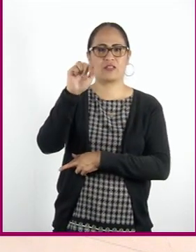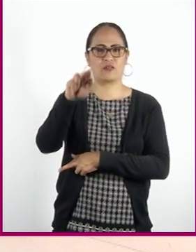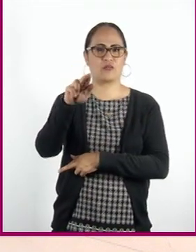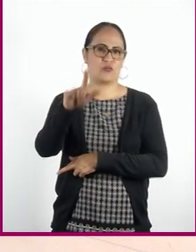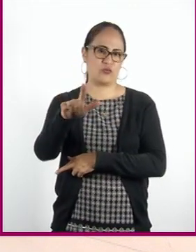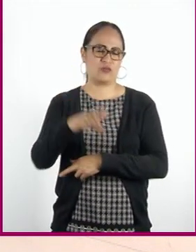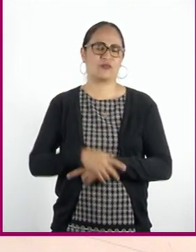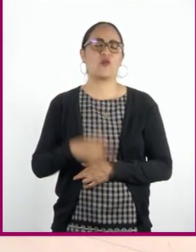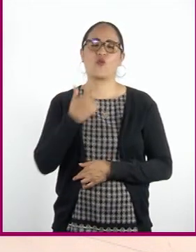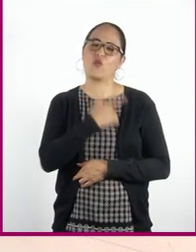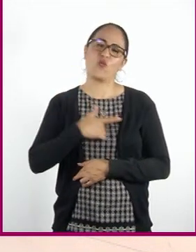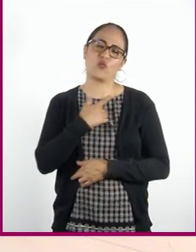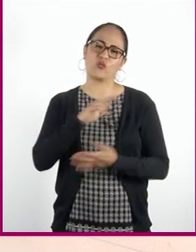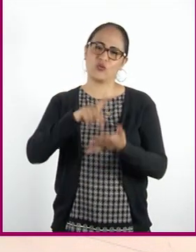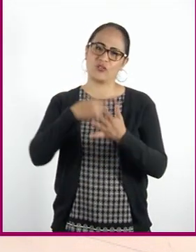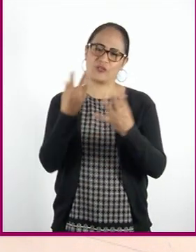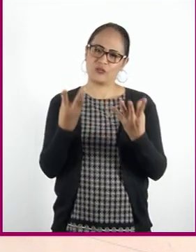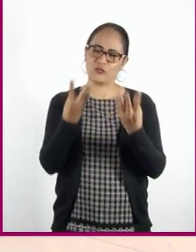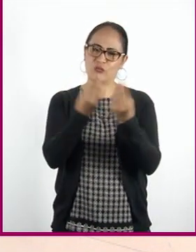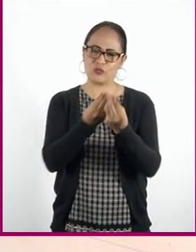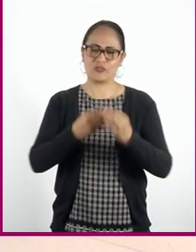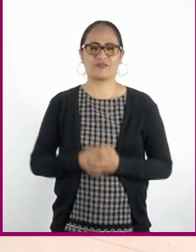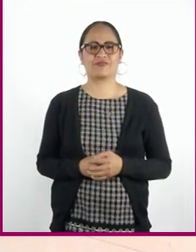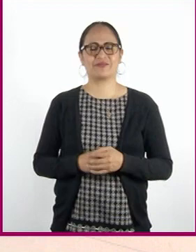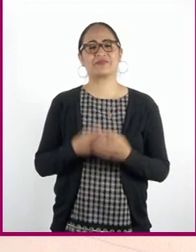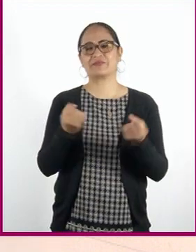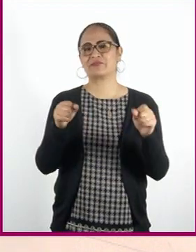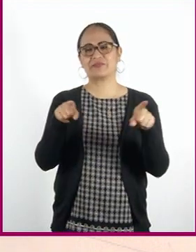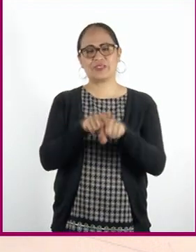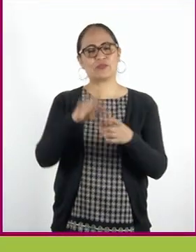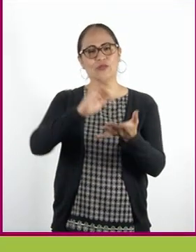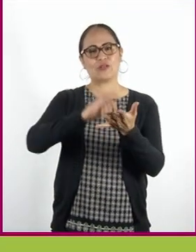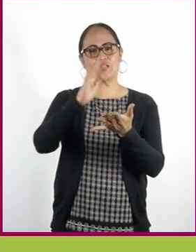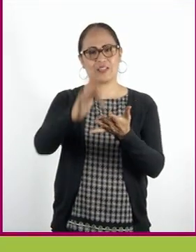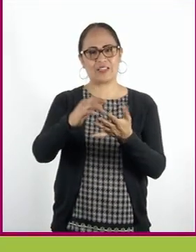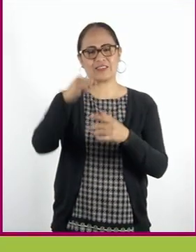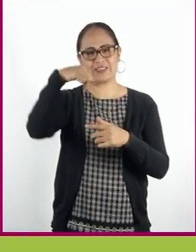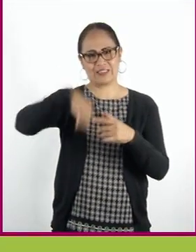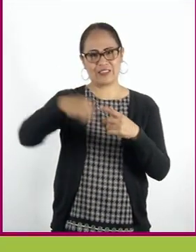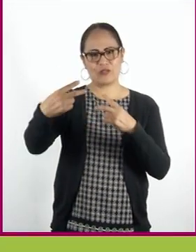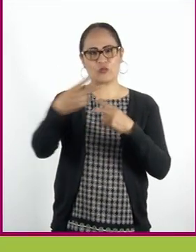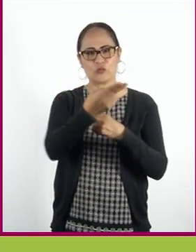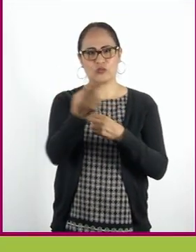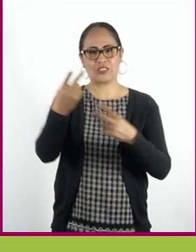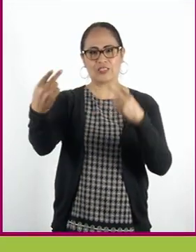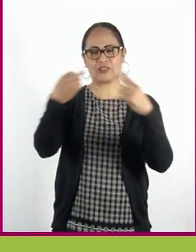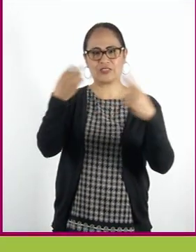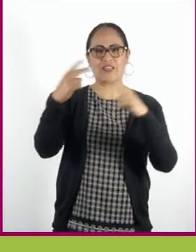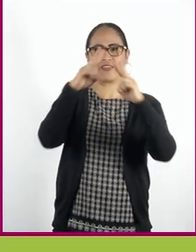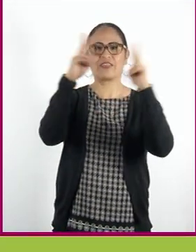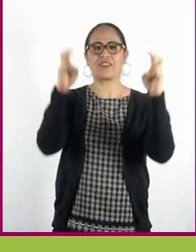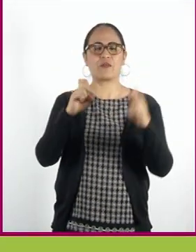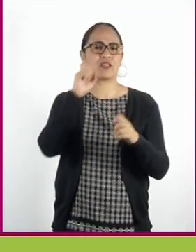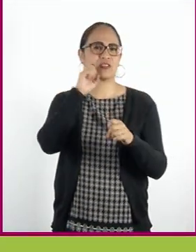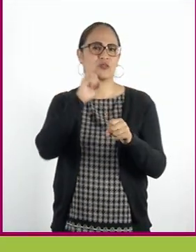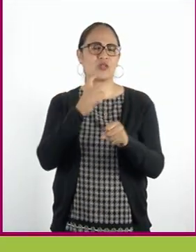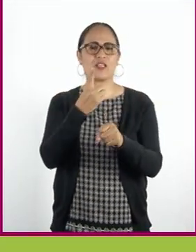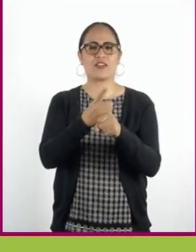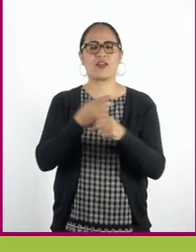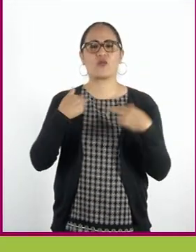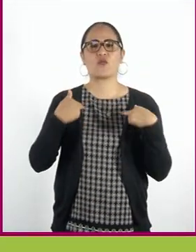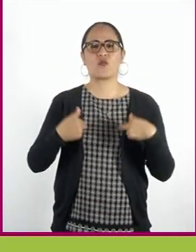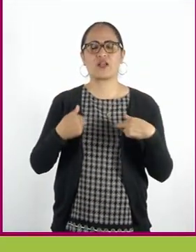da mucho gusto vernos nuevamente y agradecemos que nos permitan acompañarlos en este recorrido a través de la sexualidad humana. En esta